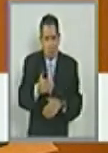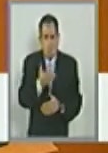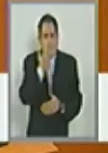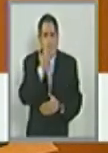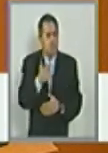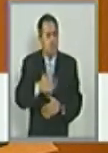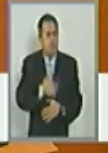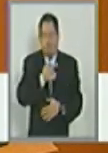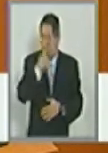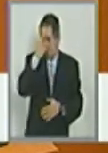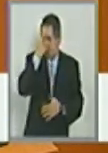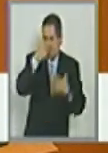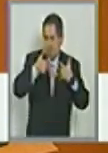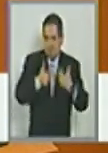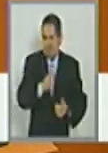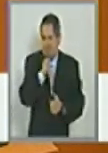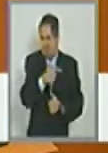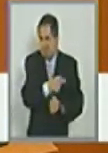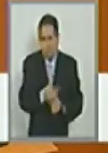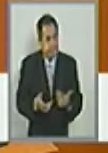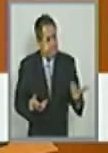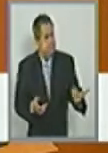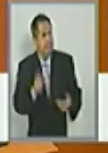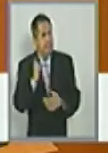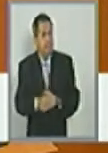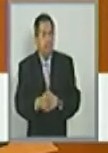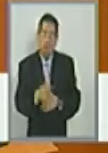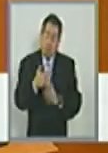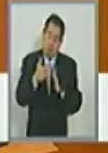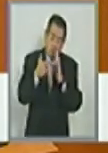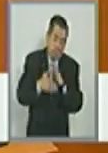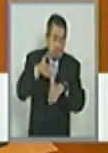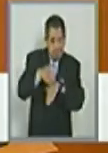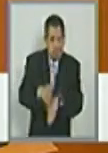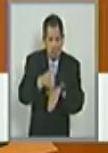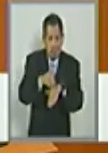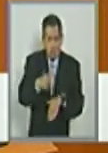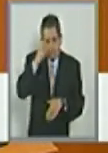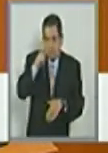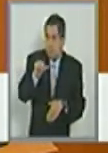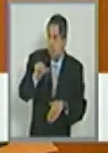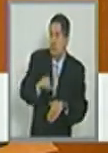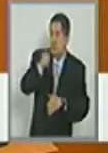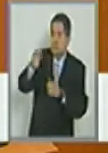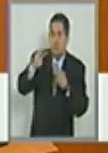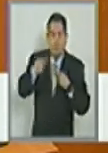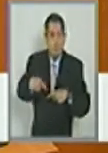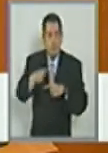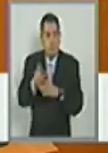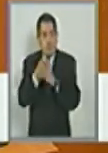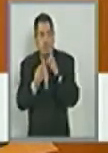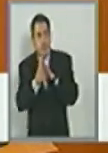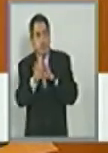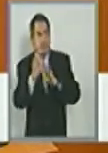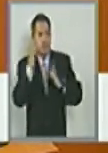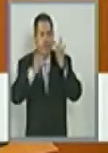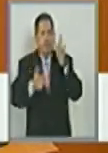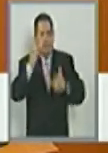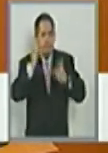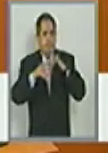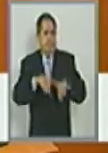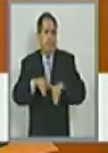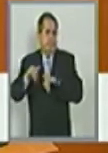falta de escrúpulos, llevan a cabo esta medida para desalentar a otras personas de cruzar la